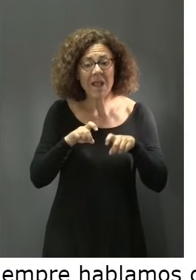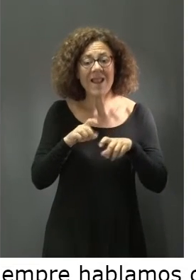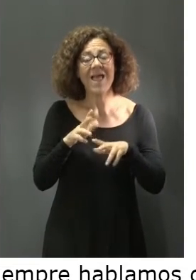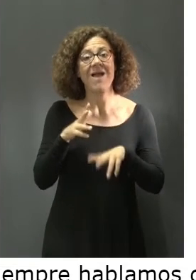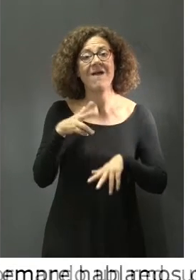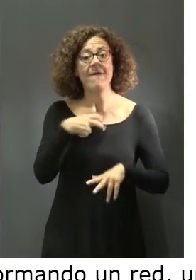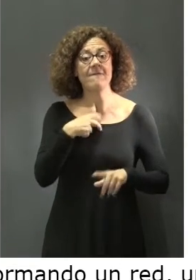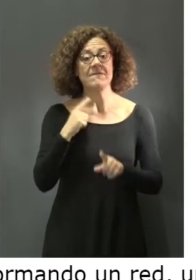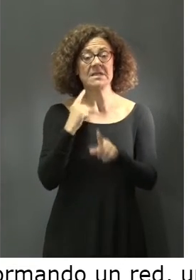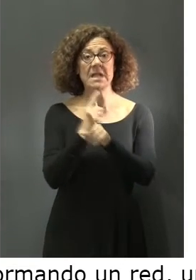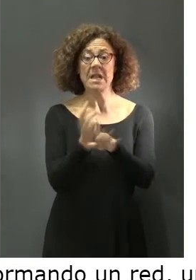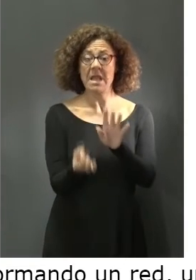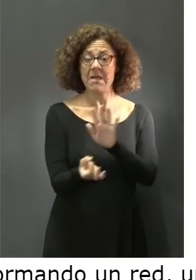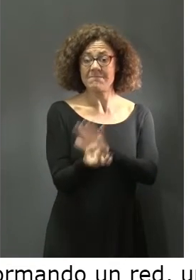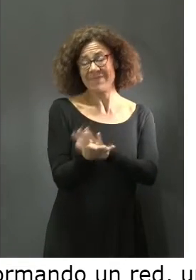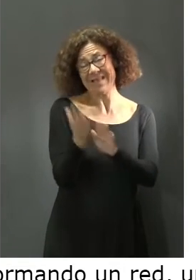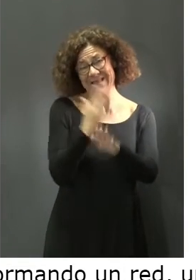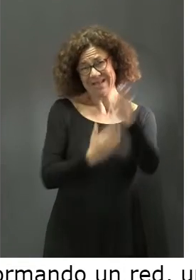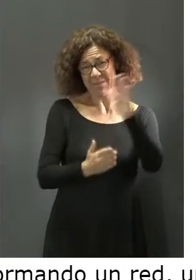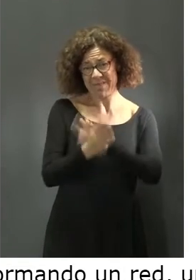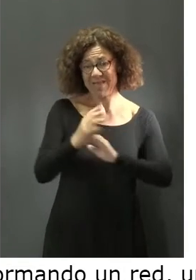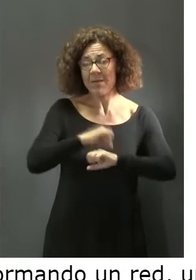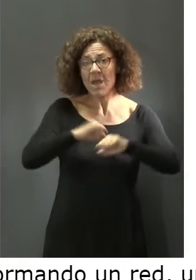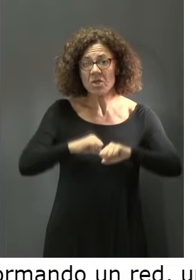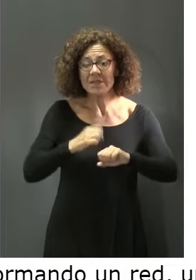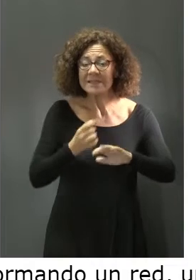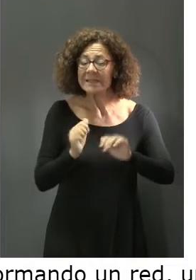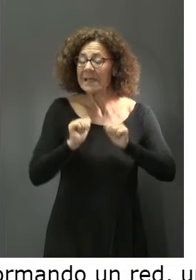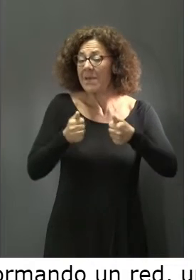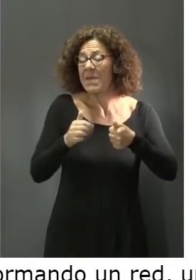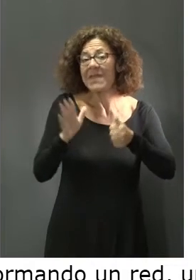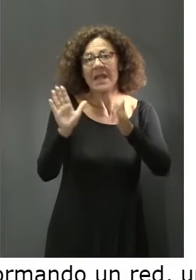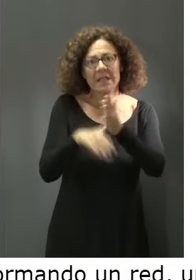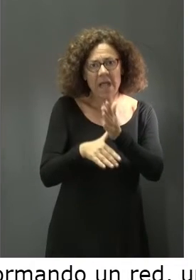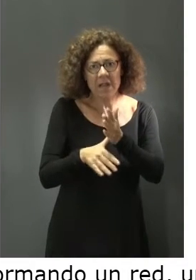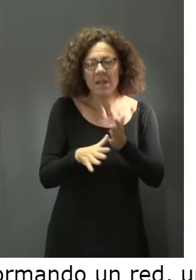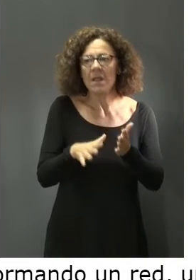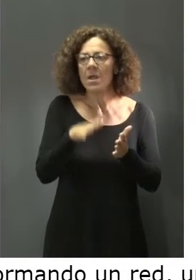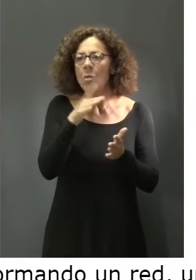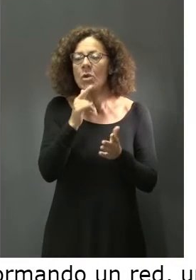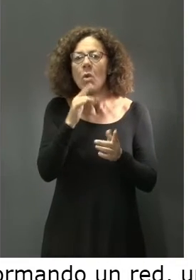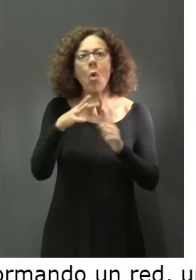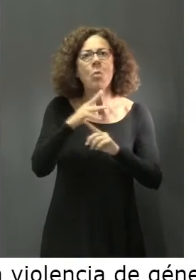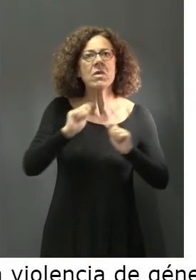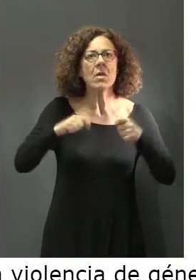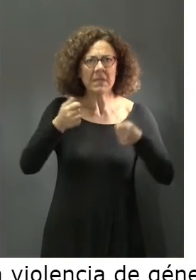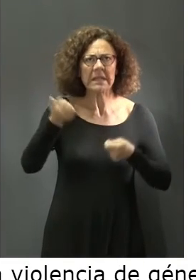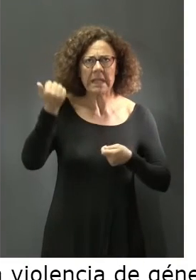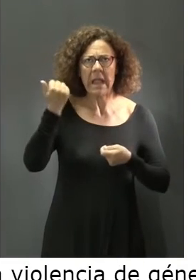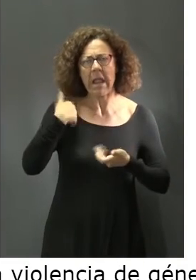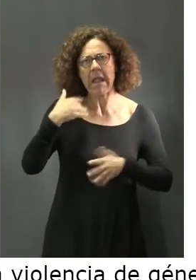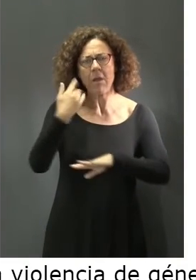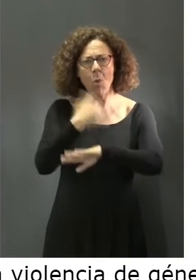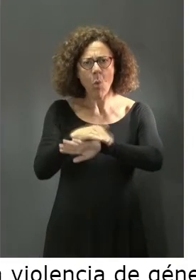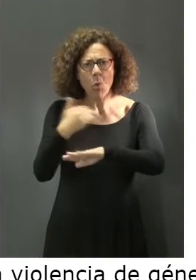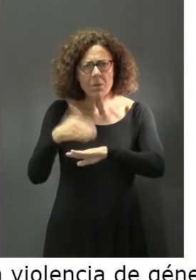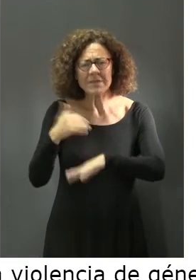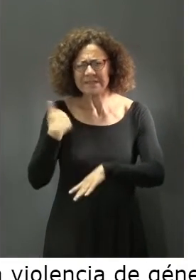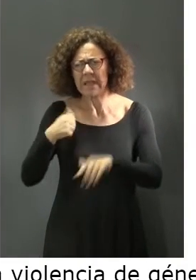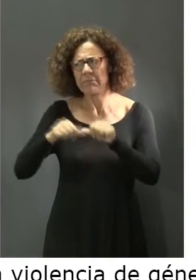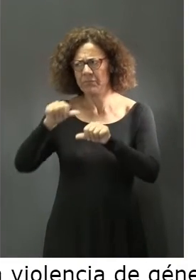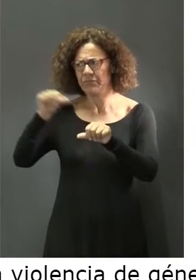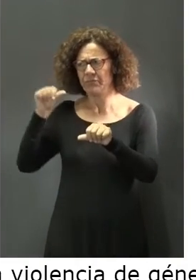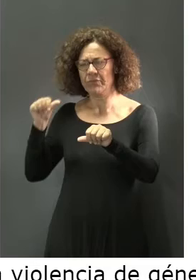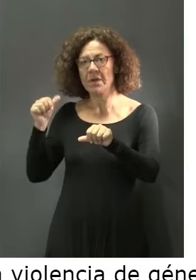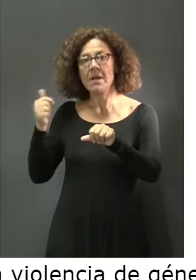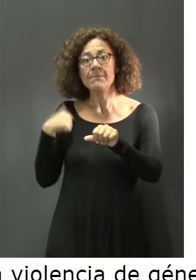y Mayores nace un poquito tarde, porque todas estas de las que acabo de hablar, o medio ambiente y urbanismo, ya tenían una trayectoria anterior. Nos